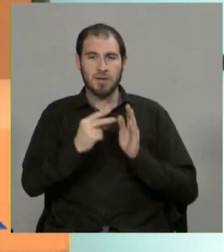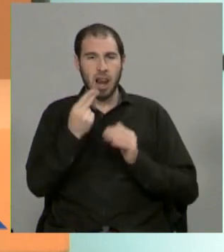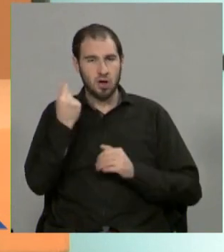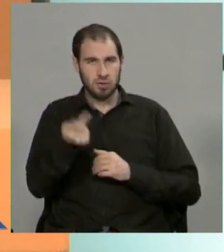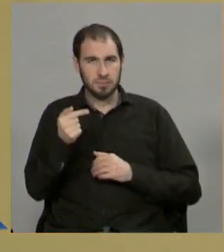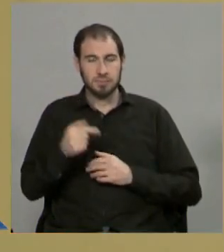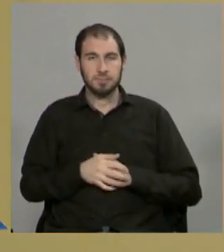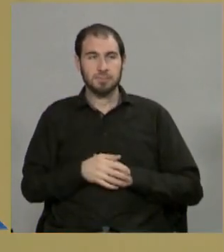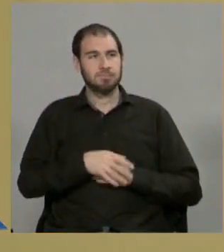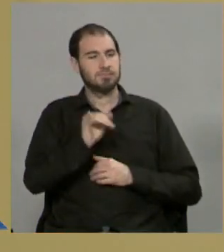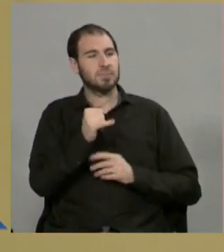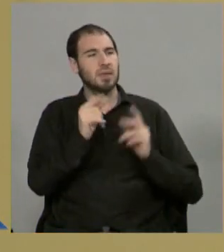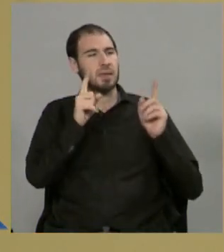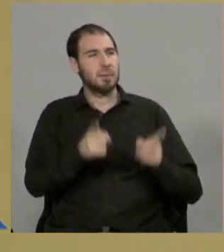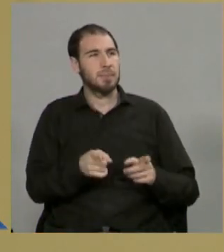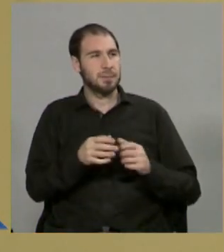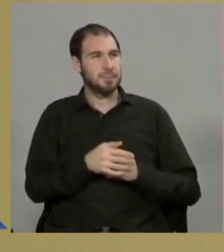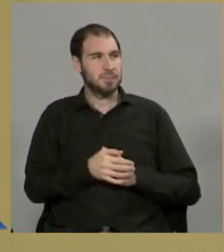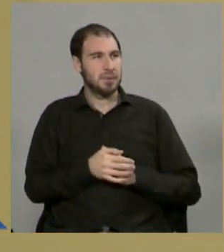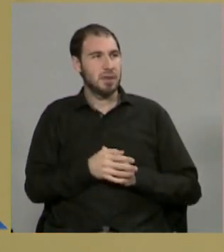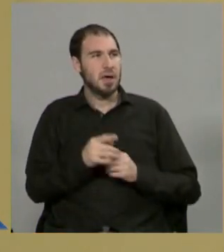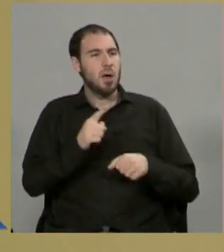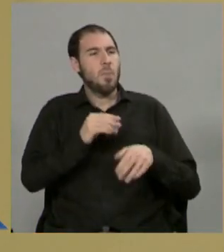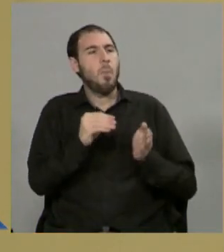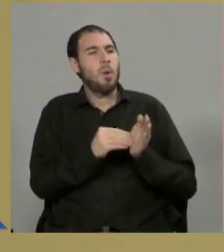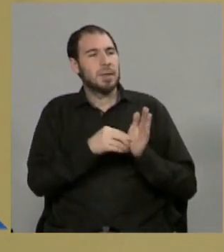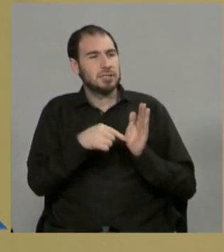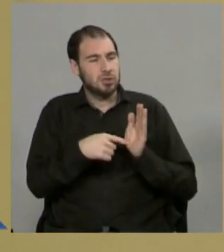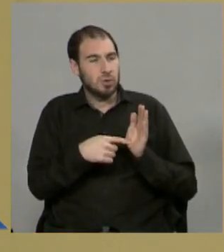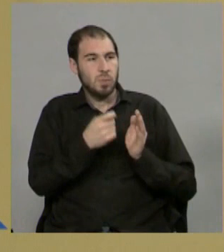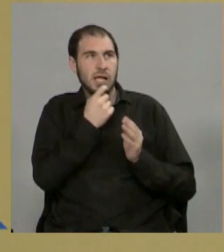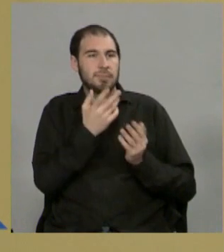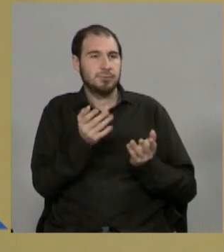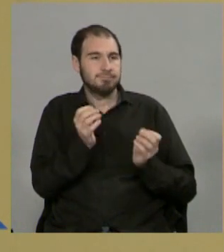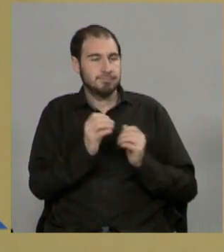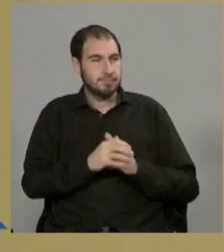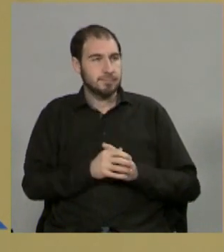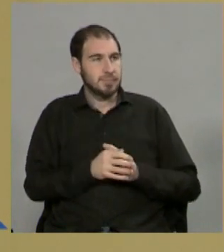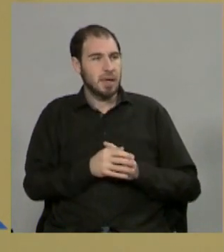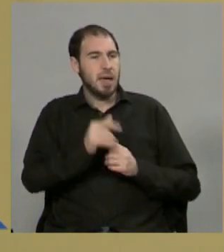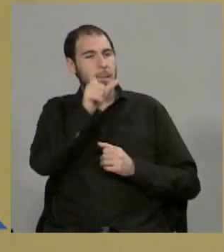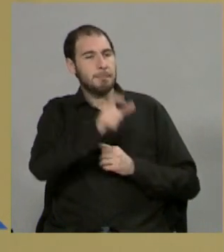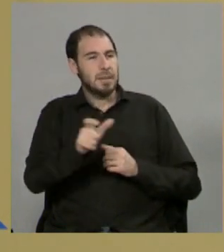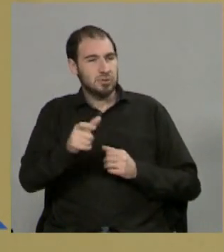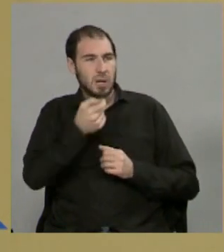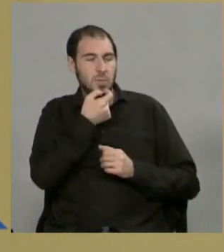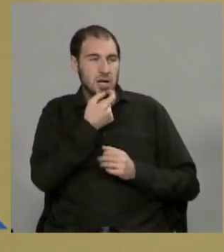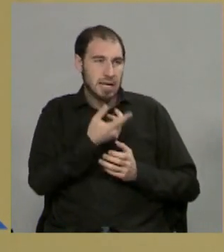¿no? Seguro, y sobre todo que en algún momento, quizás cuando se trató de personas como,